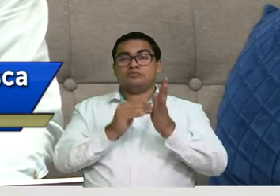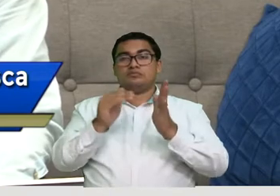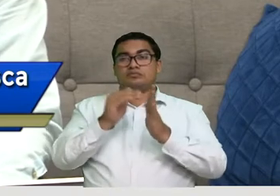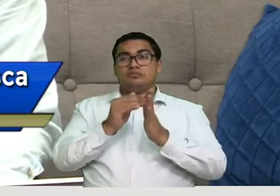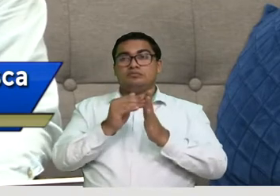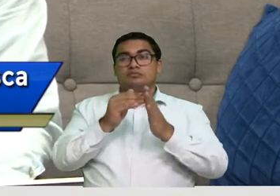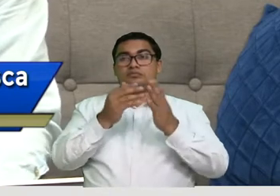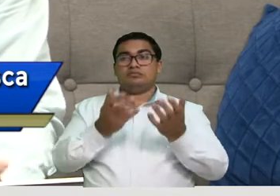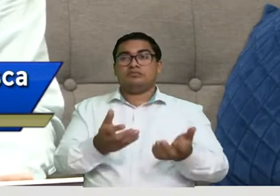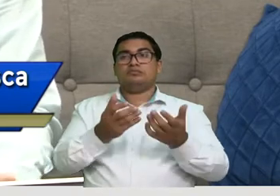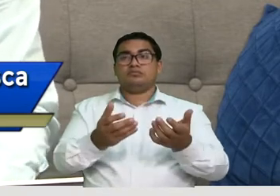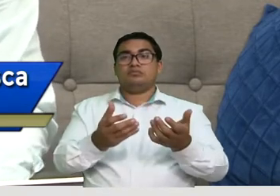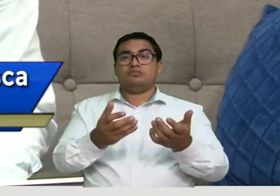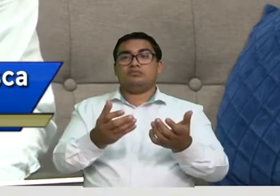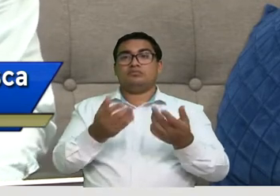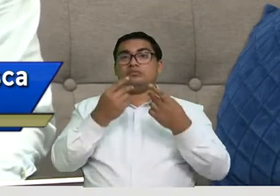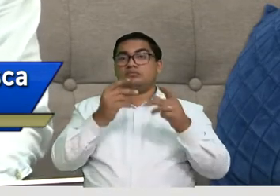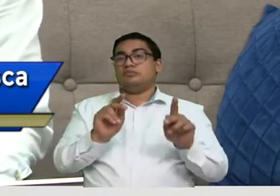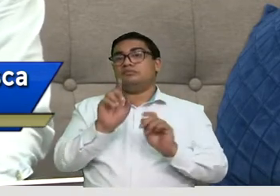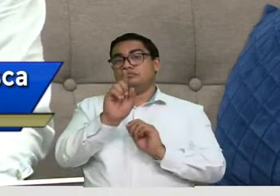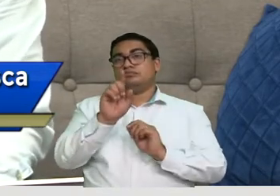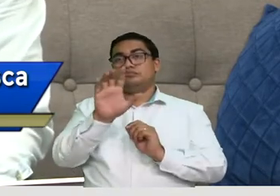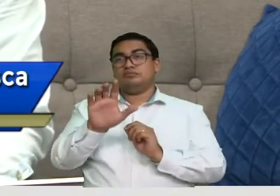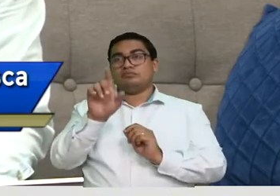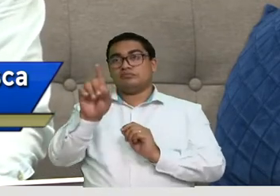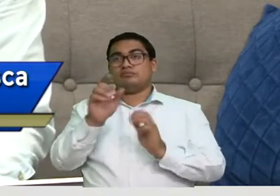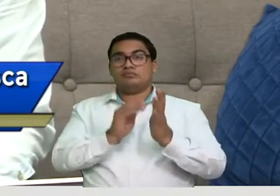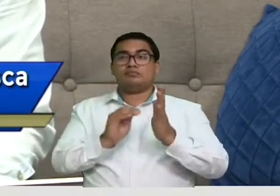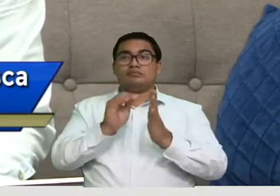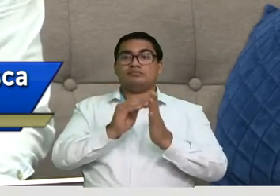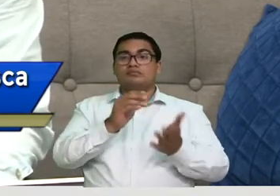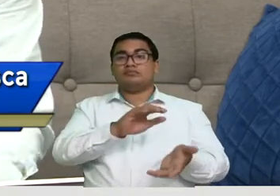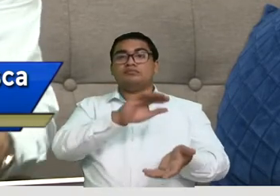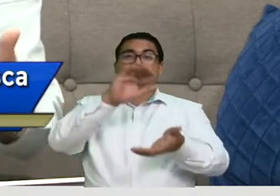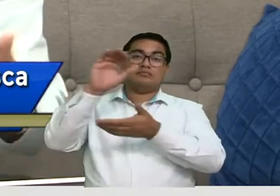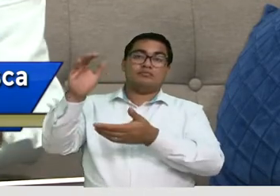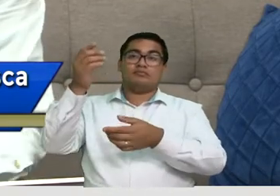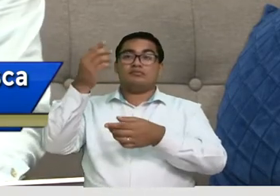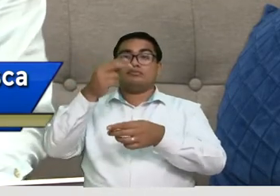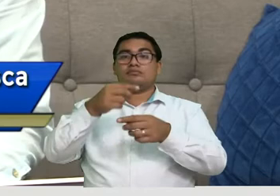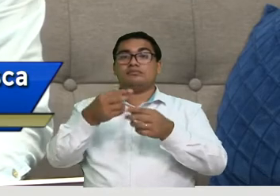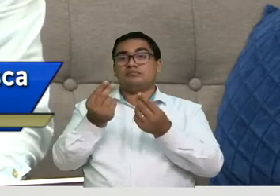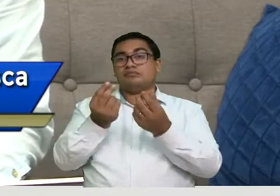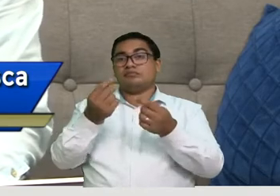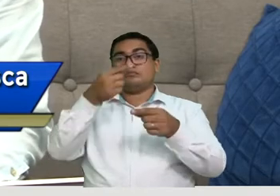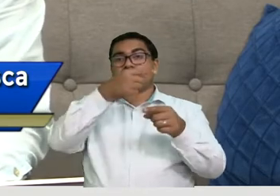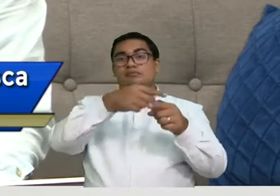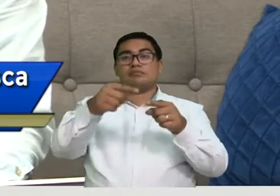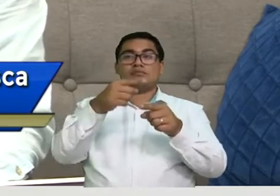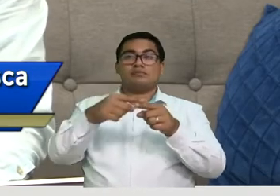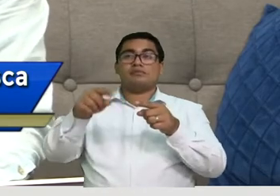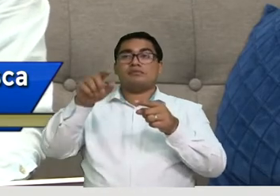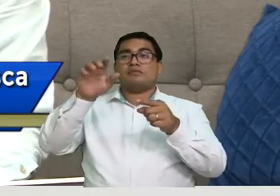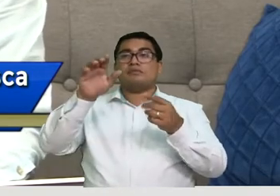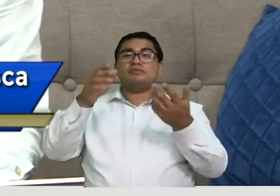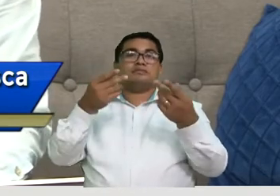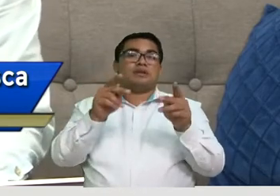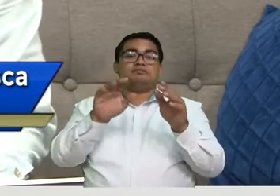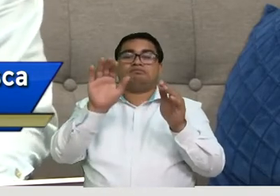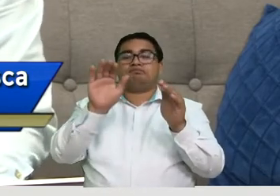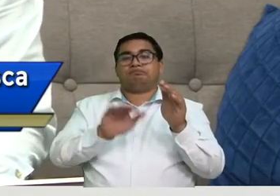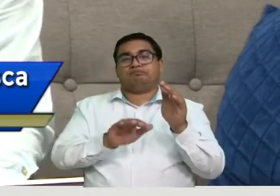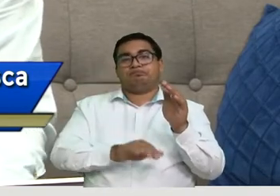libras, hemos exportado 151 millones, porque el precio de algunos de nuestros productos se han